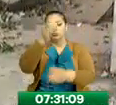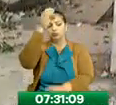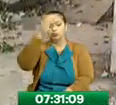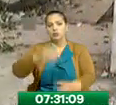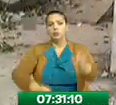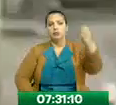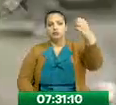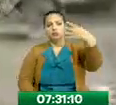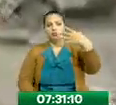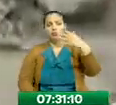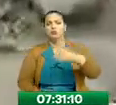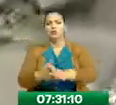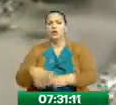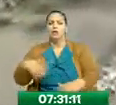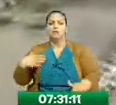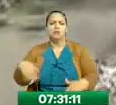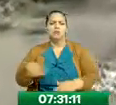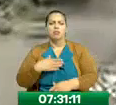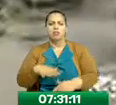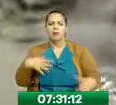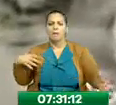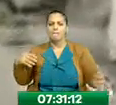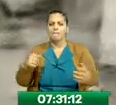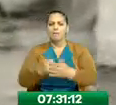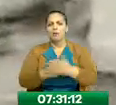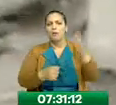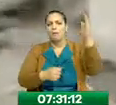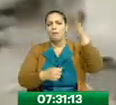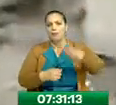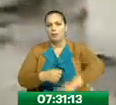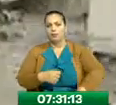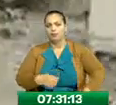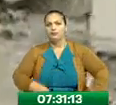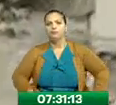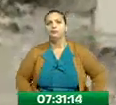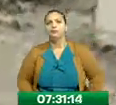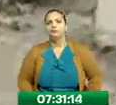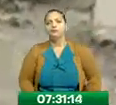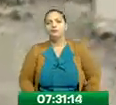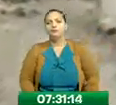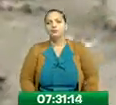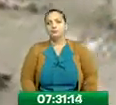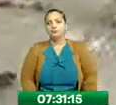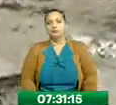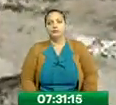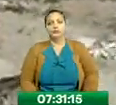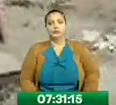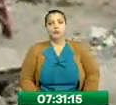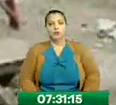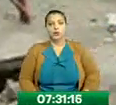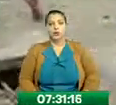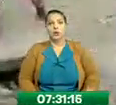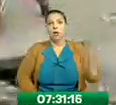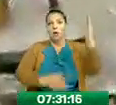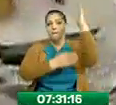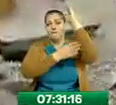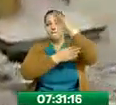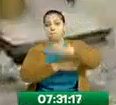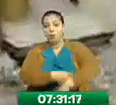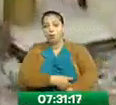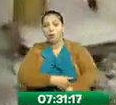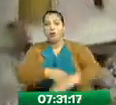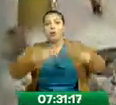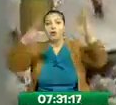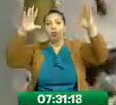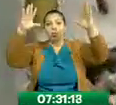Cuando sucedió el accidente, en una circunferencia de 15 cuadras a la redonda, no hubo energía eléctrica porque los postes sostenían estos